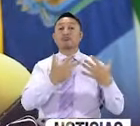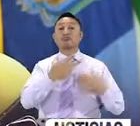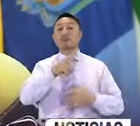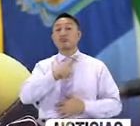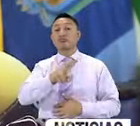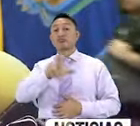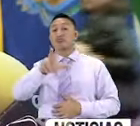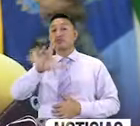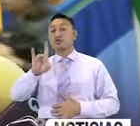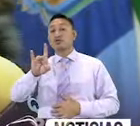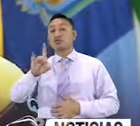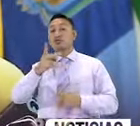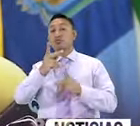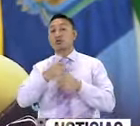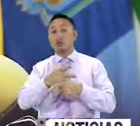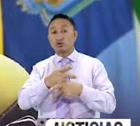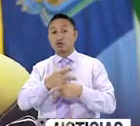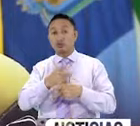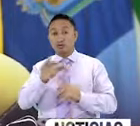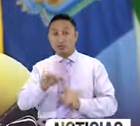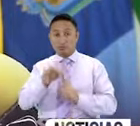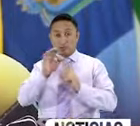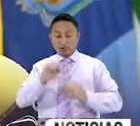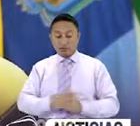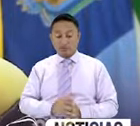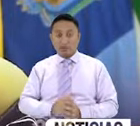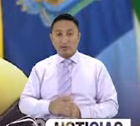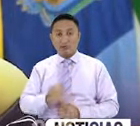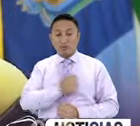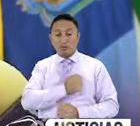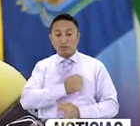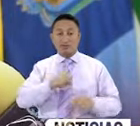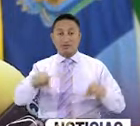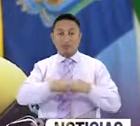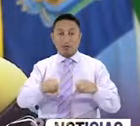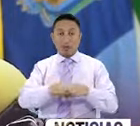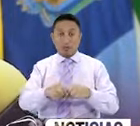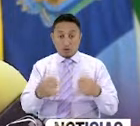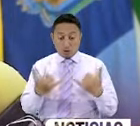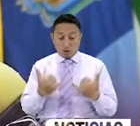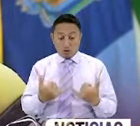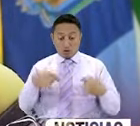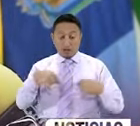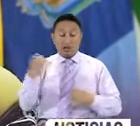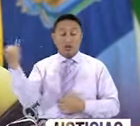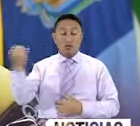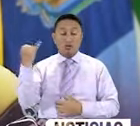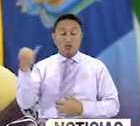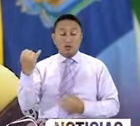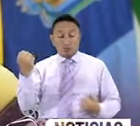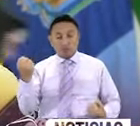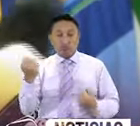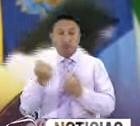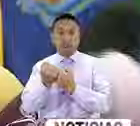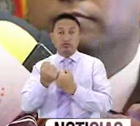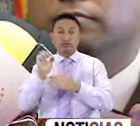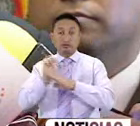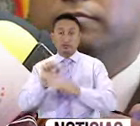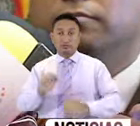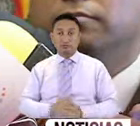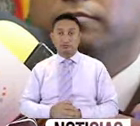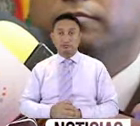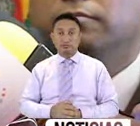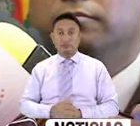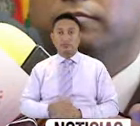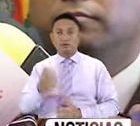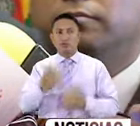productos sensibles. Estamos hablando del propio zapato, que en este momento hay una industria que tiene que ser fortalecida en el Ecuador. No va a haber problemas para